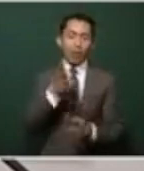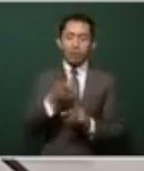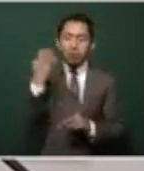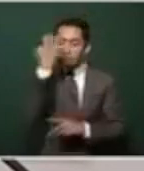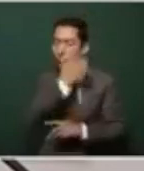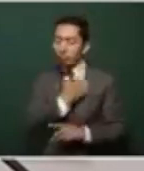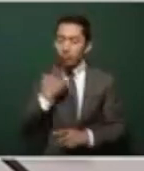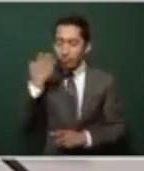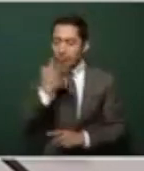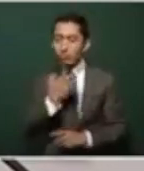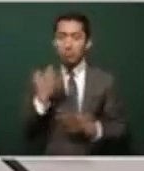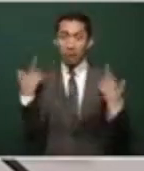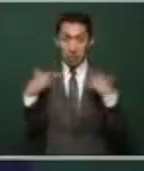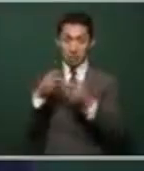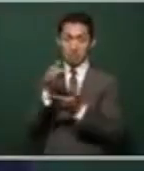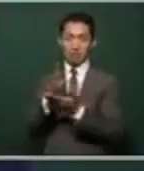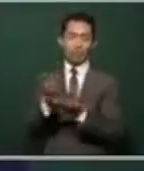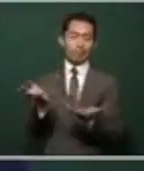Y otros,